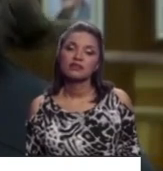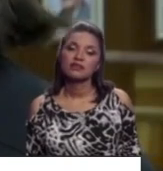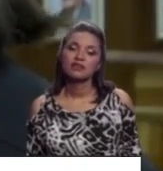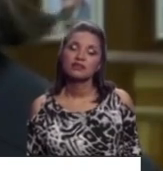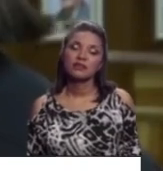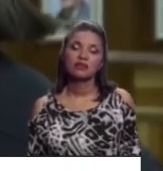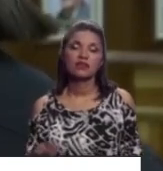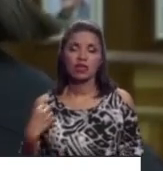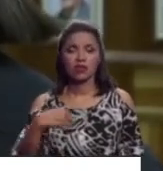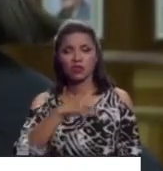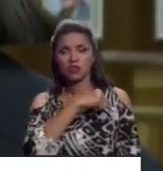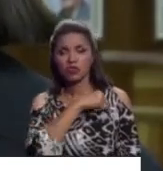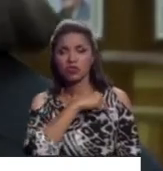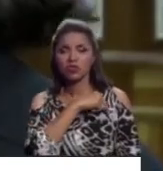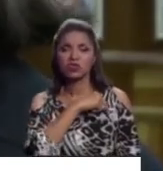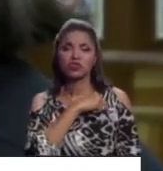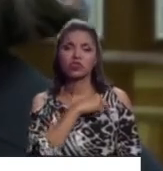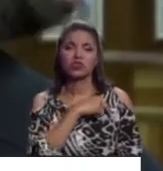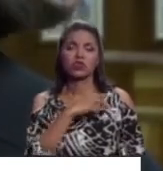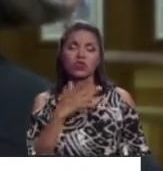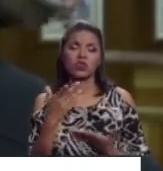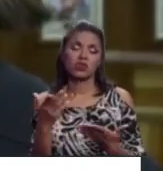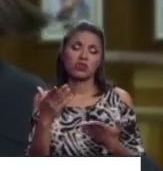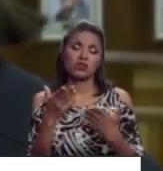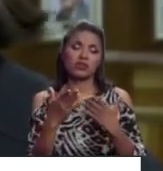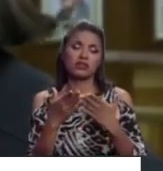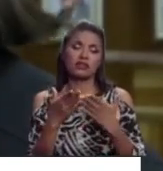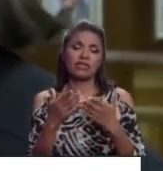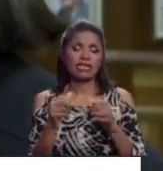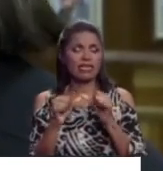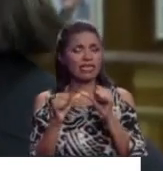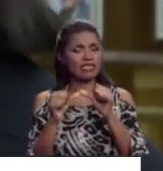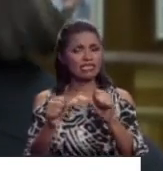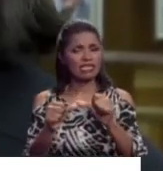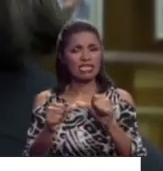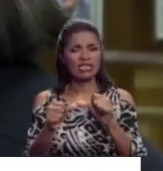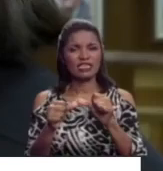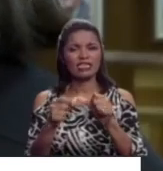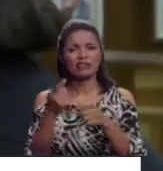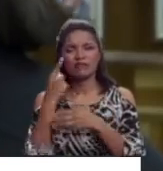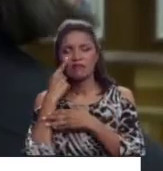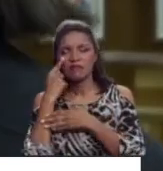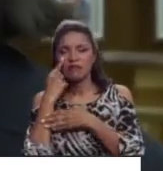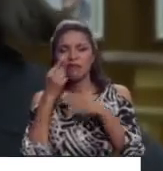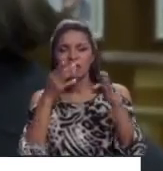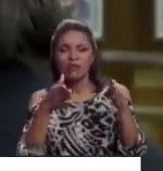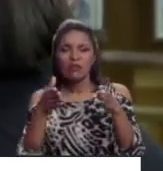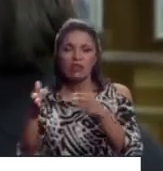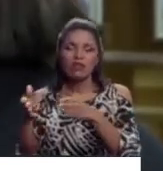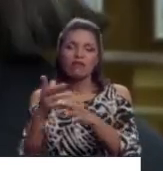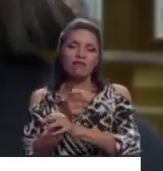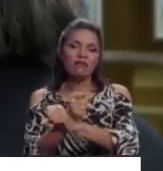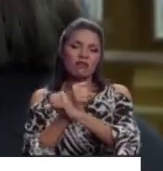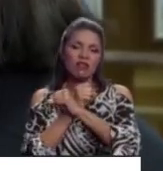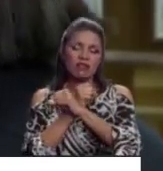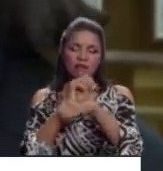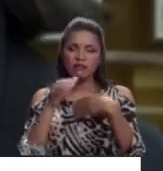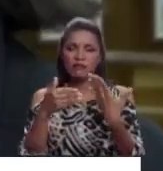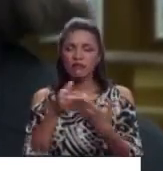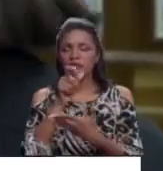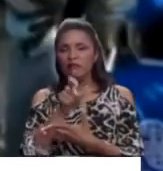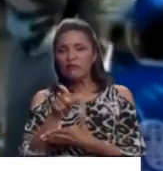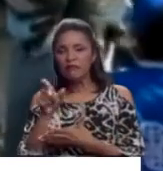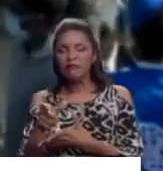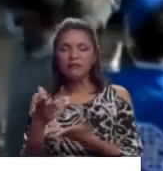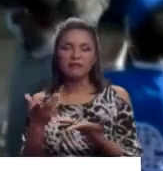eso hacemos un llamado a la región, a que sigamos hablando de una migración regular, ordenada, segura, por vías seguras de acceso,